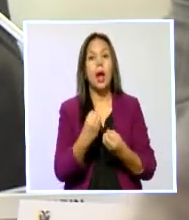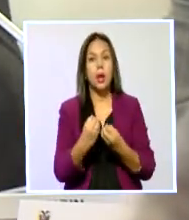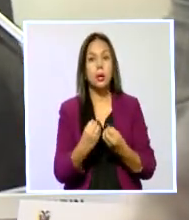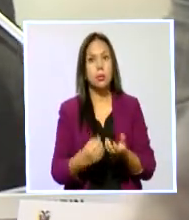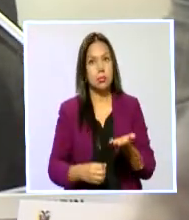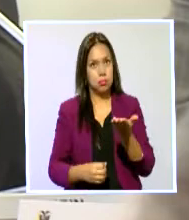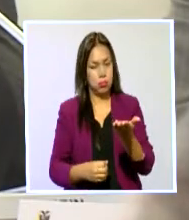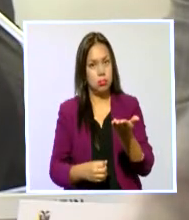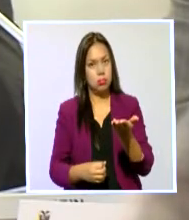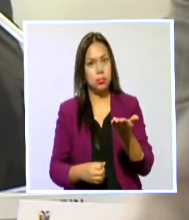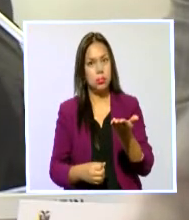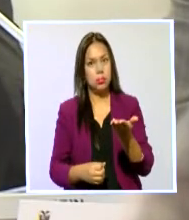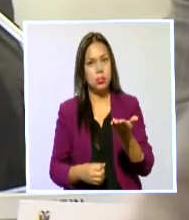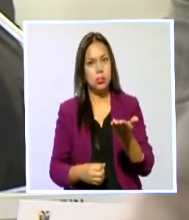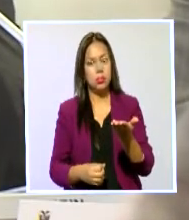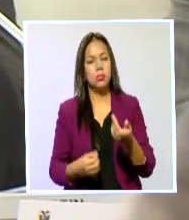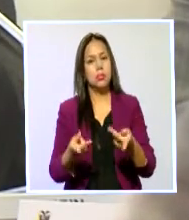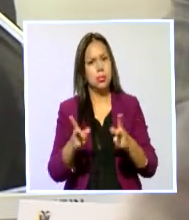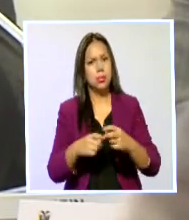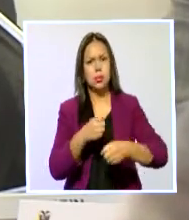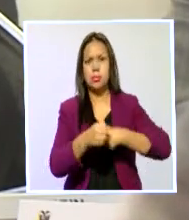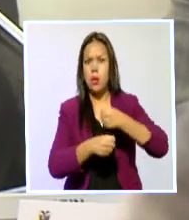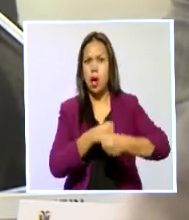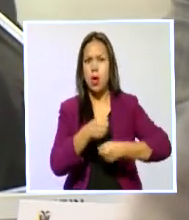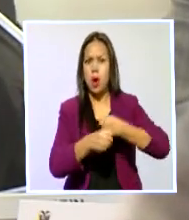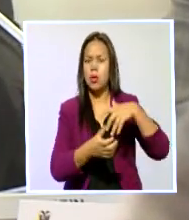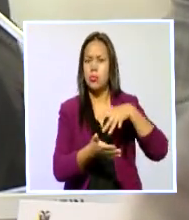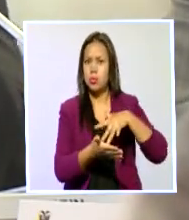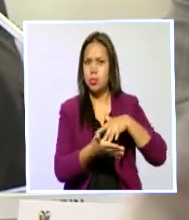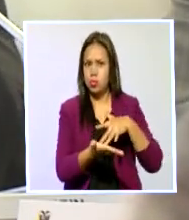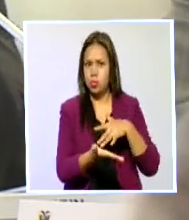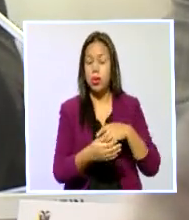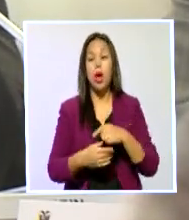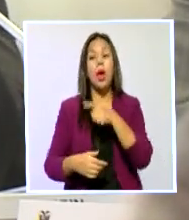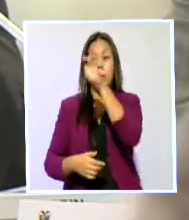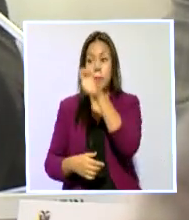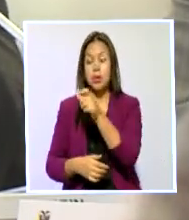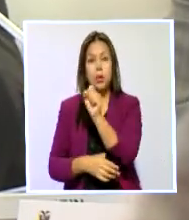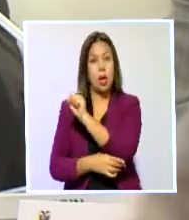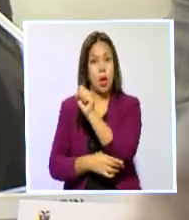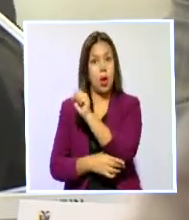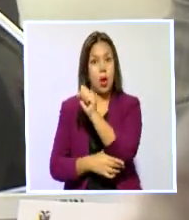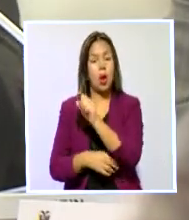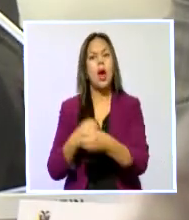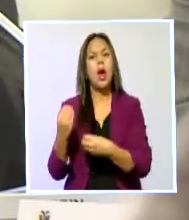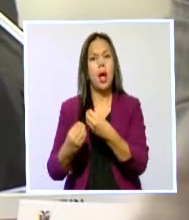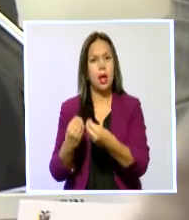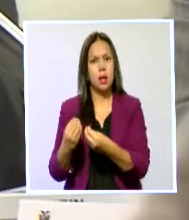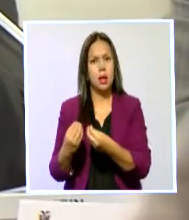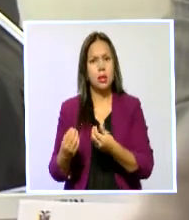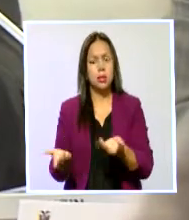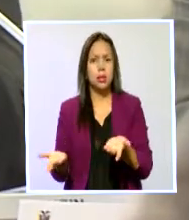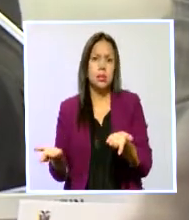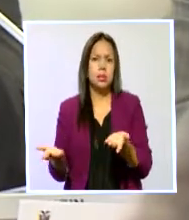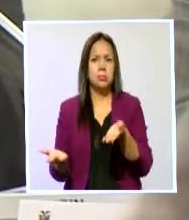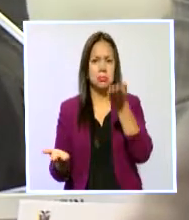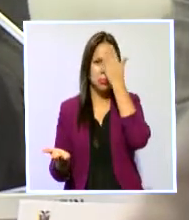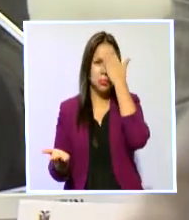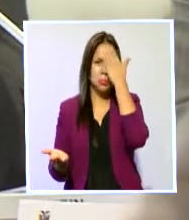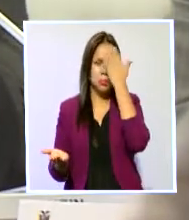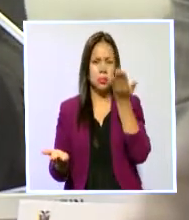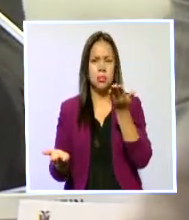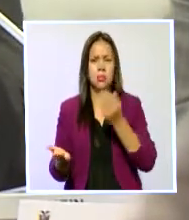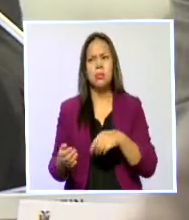que cursar igual varios años de estudio. El conductor no es suficiente pues que sepa